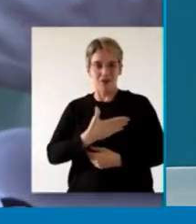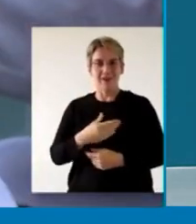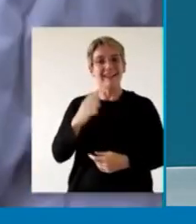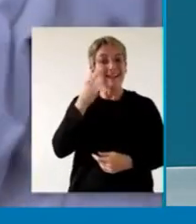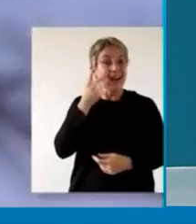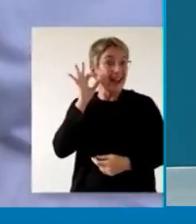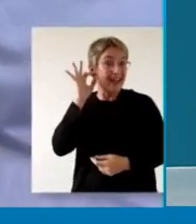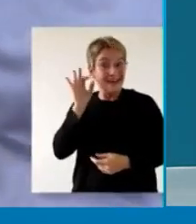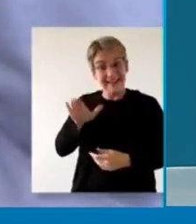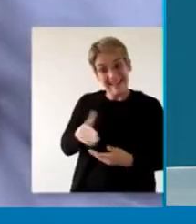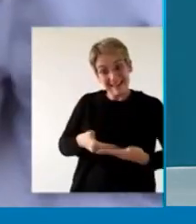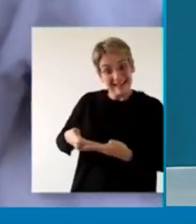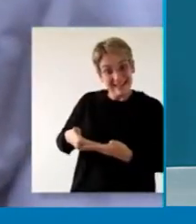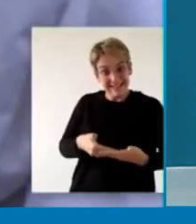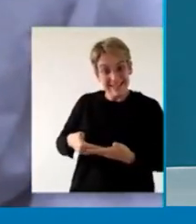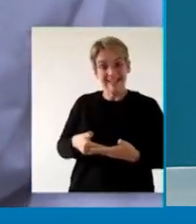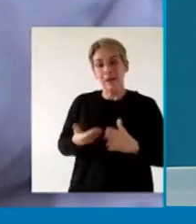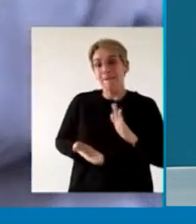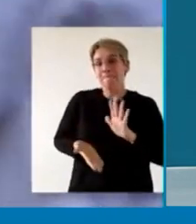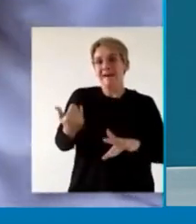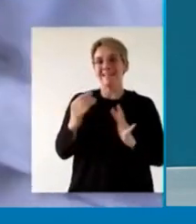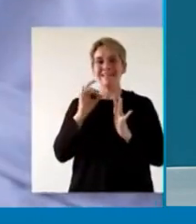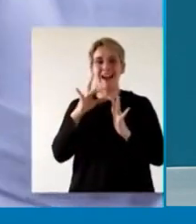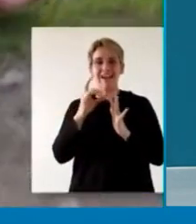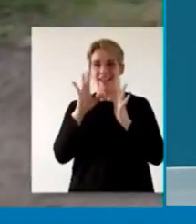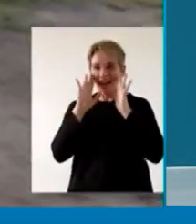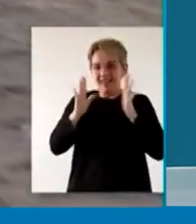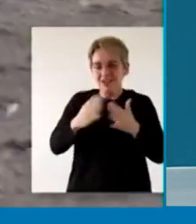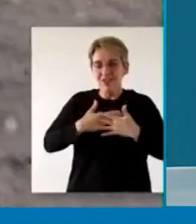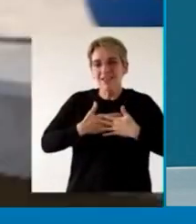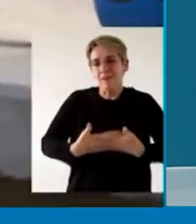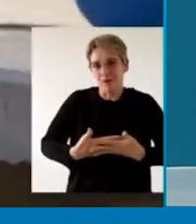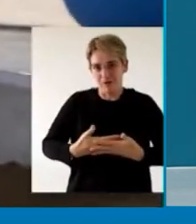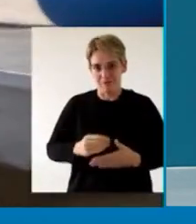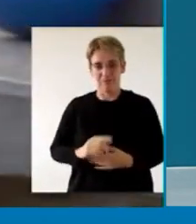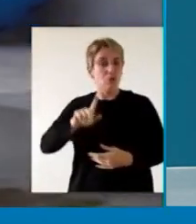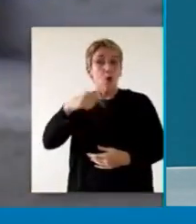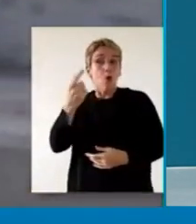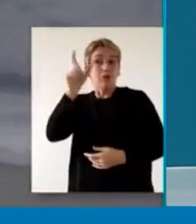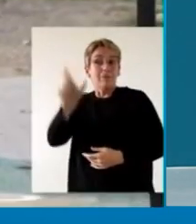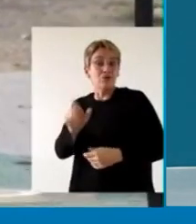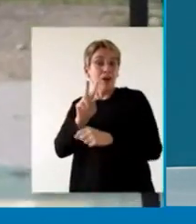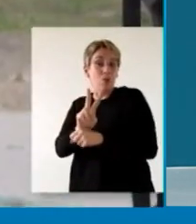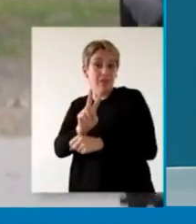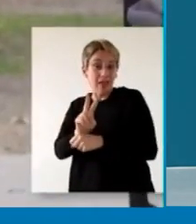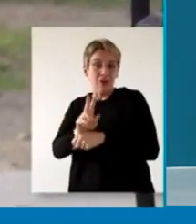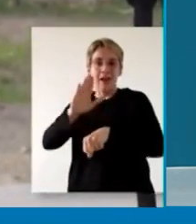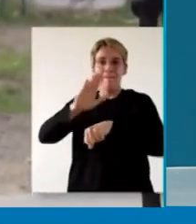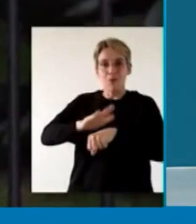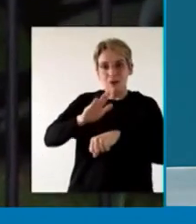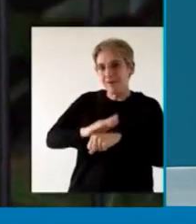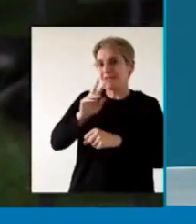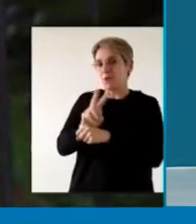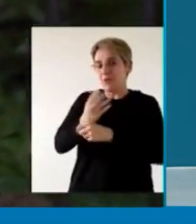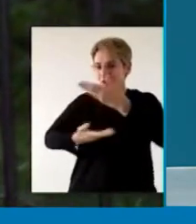articulan también para la primera infancia las casas comunitarias de cuidados en la ruralidad donde comunidades que tienen 2,000 habitantes pueden